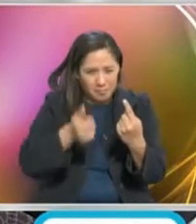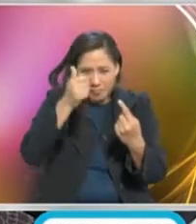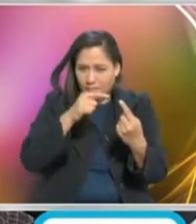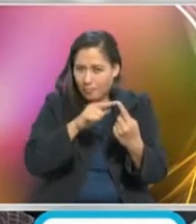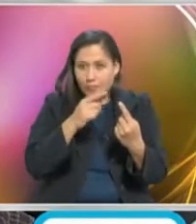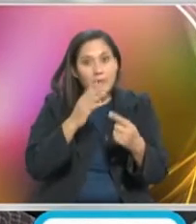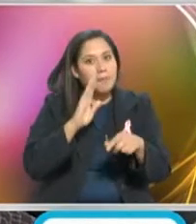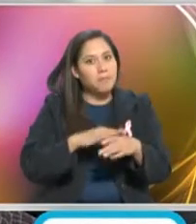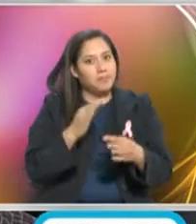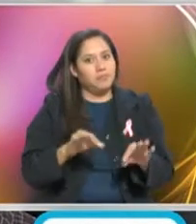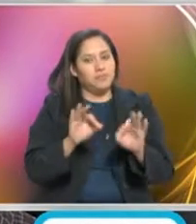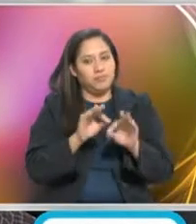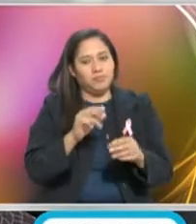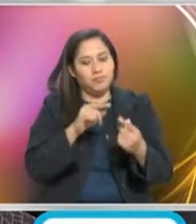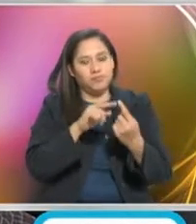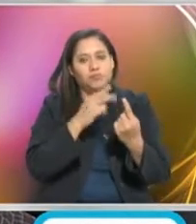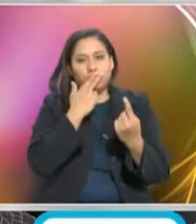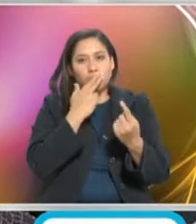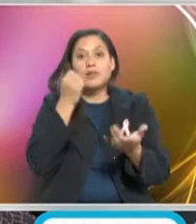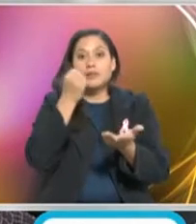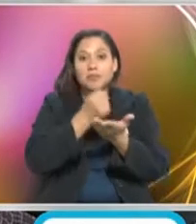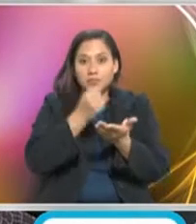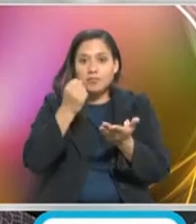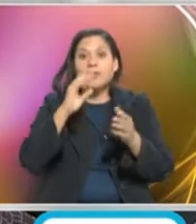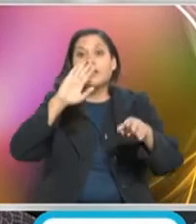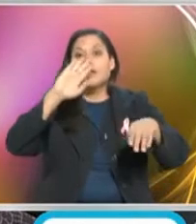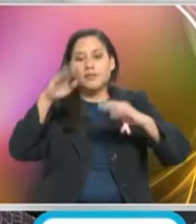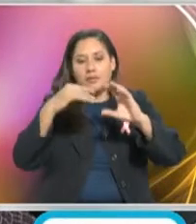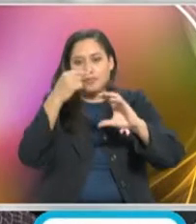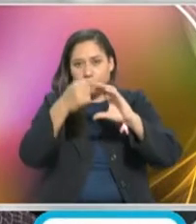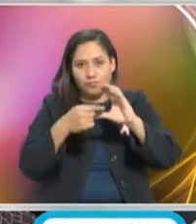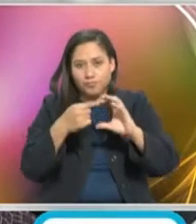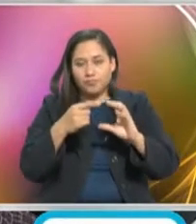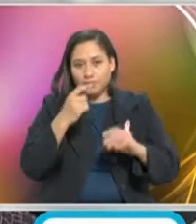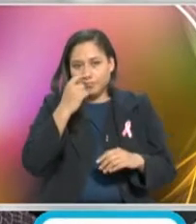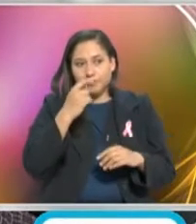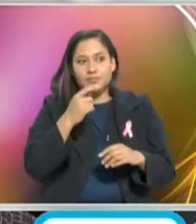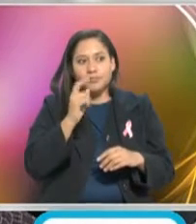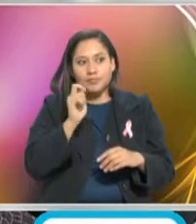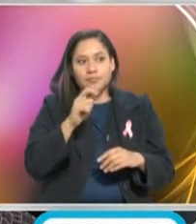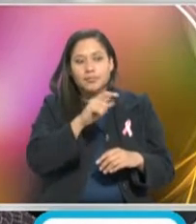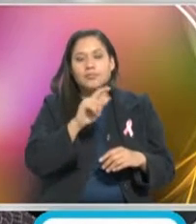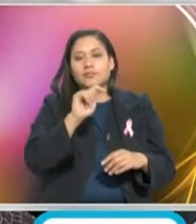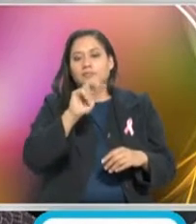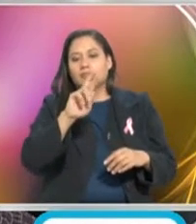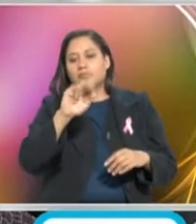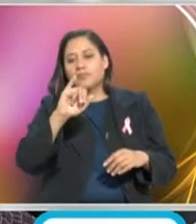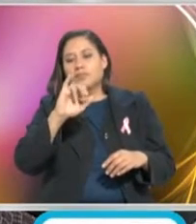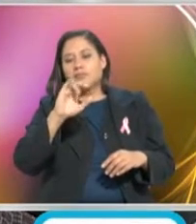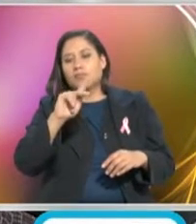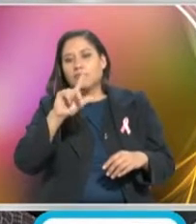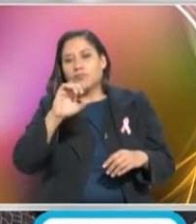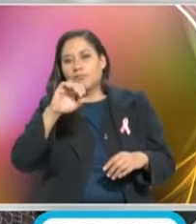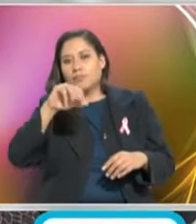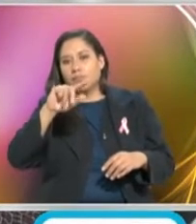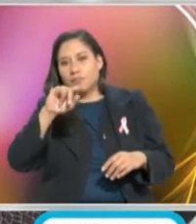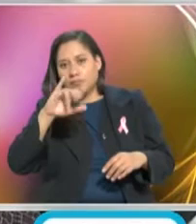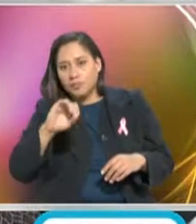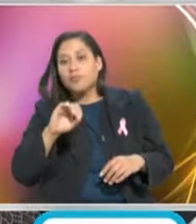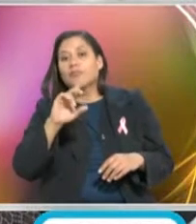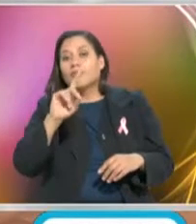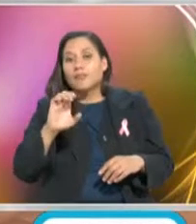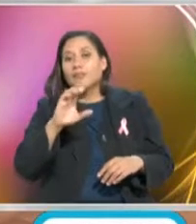a colores con patente mundial, Ya. que es el sistema tricromático secuencial de campos.